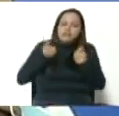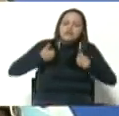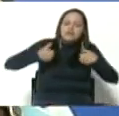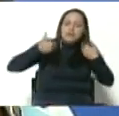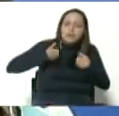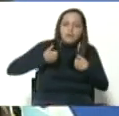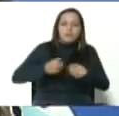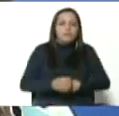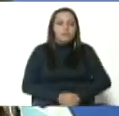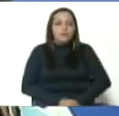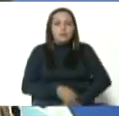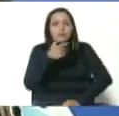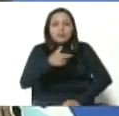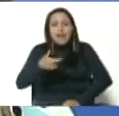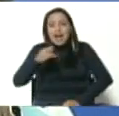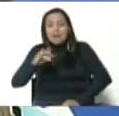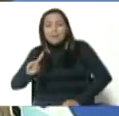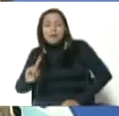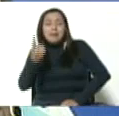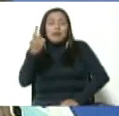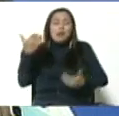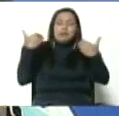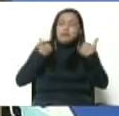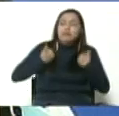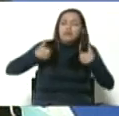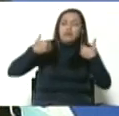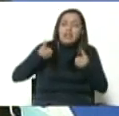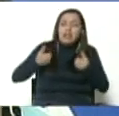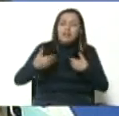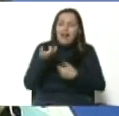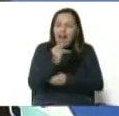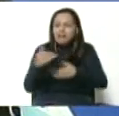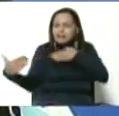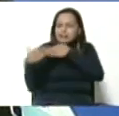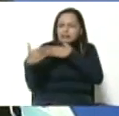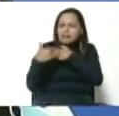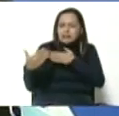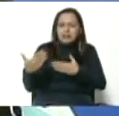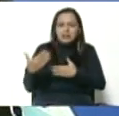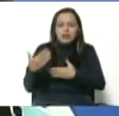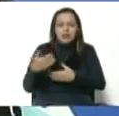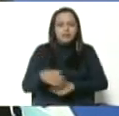son las víctimas principales de tanta agresión.